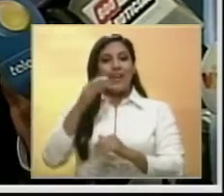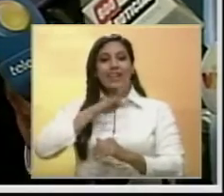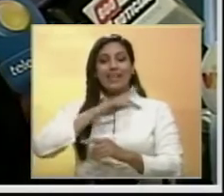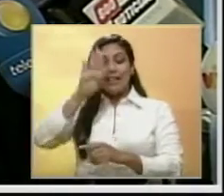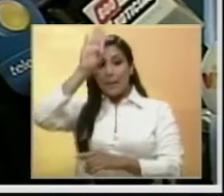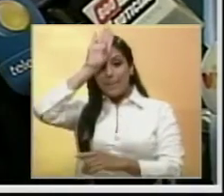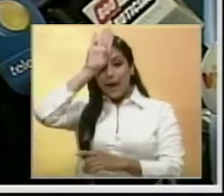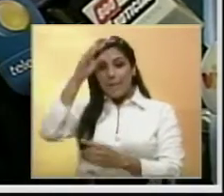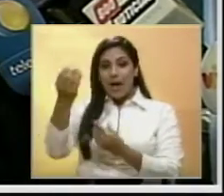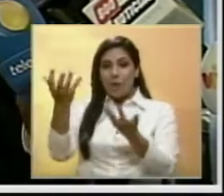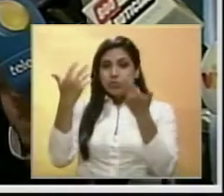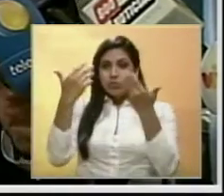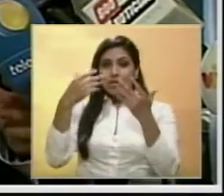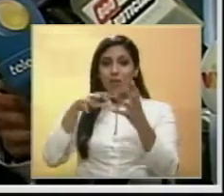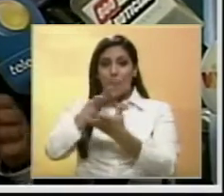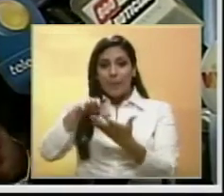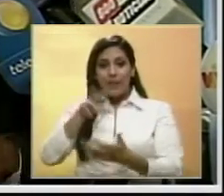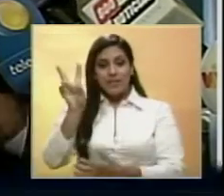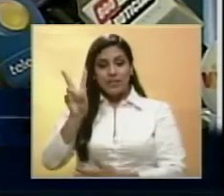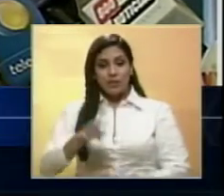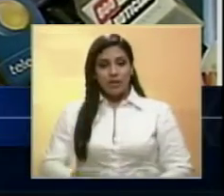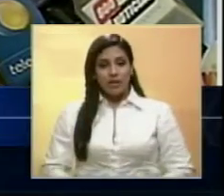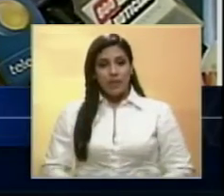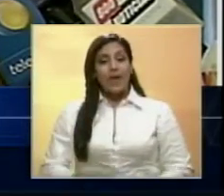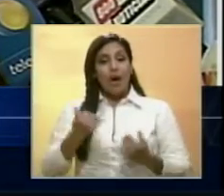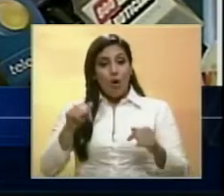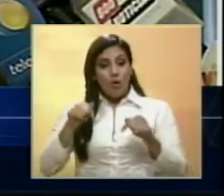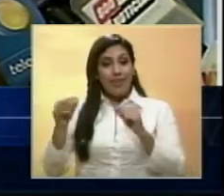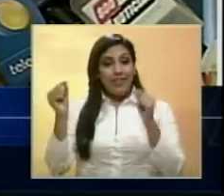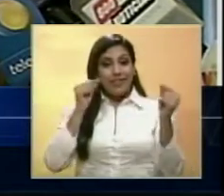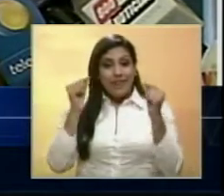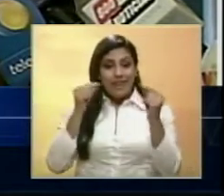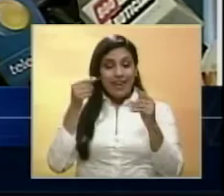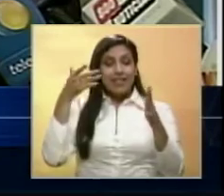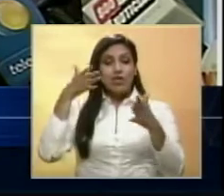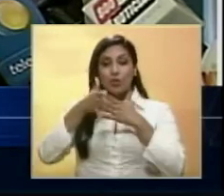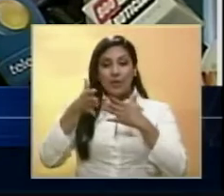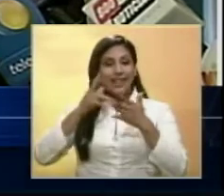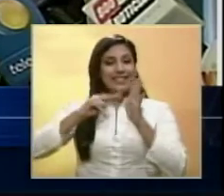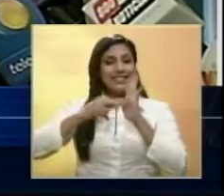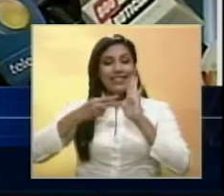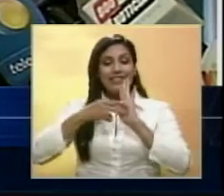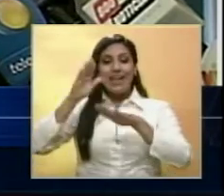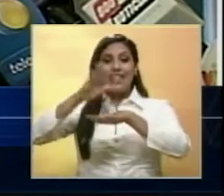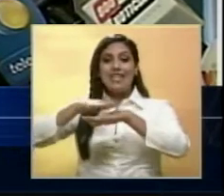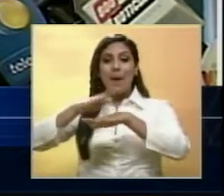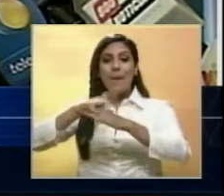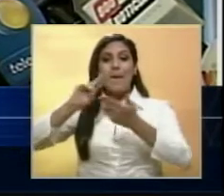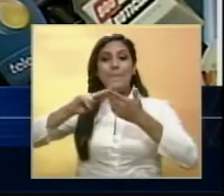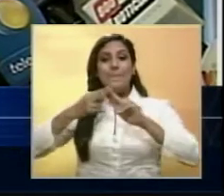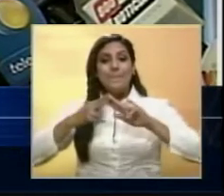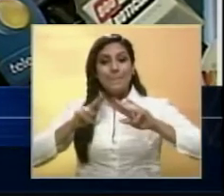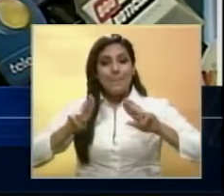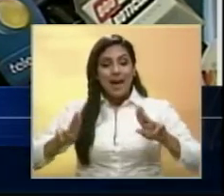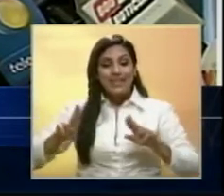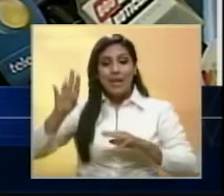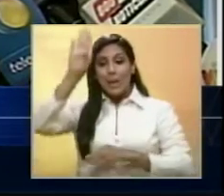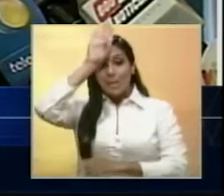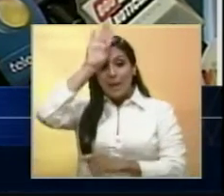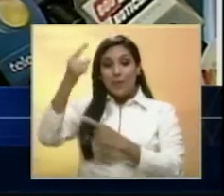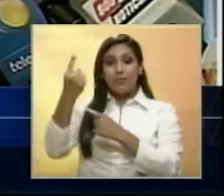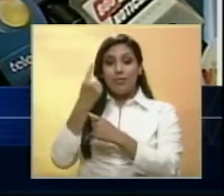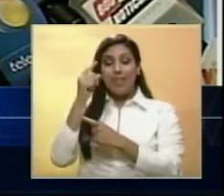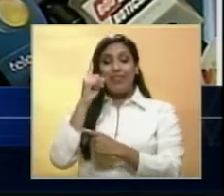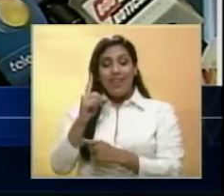hizo el Papa Francisco. Escuchemos. El debate sobre lo que significa el llamado a la paz del Papa Francisco